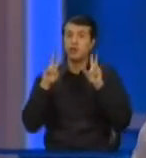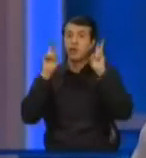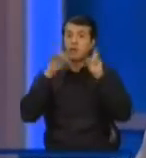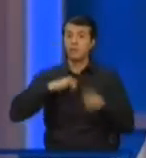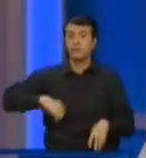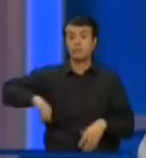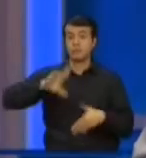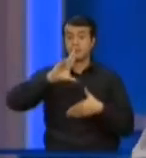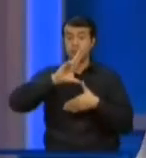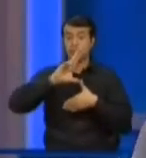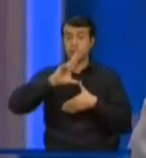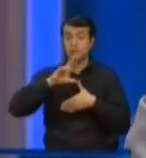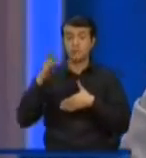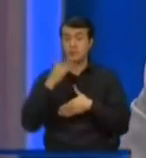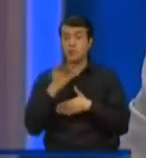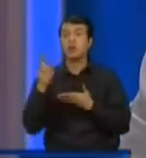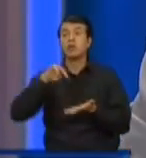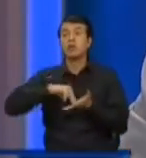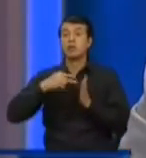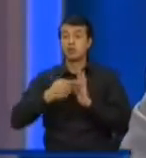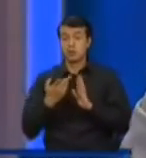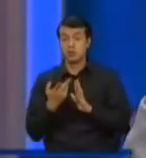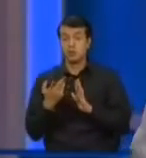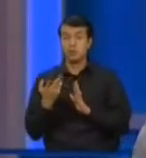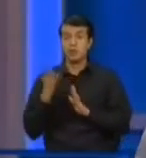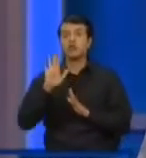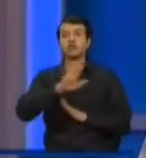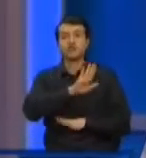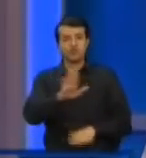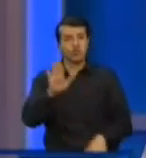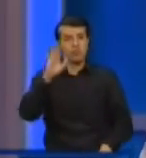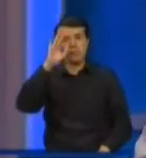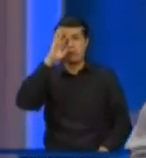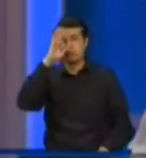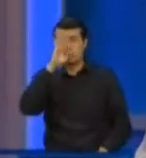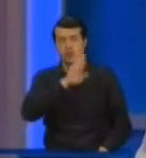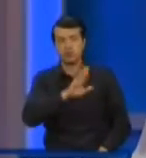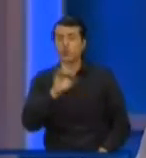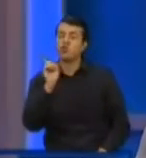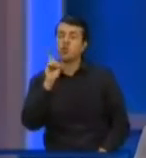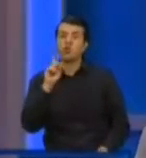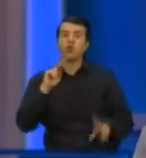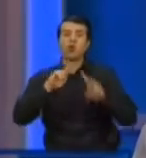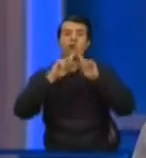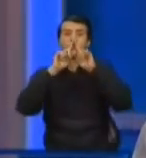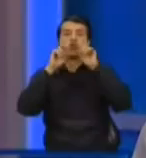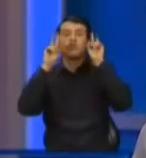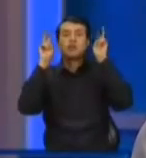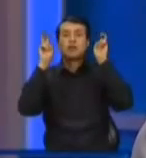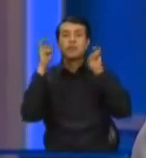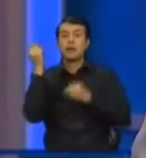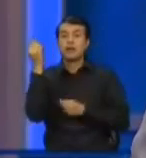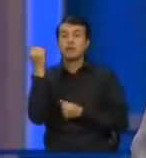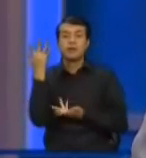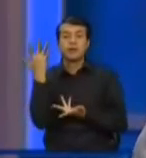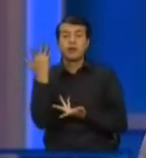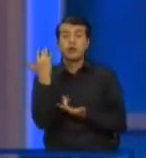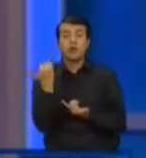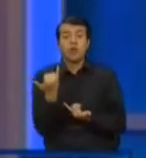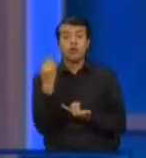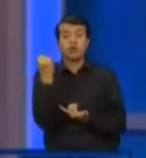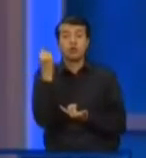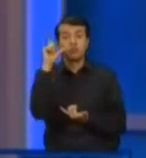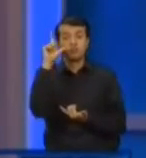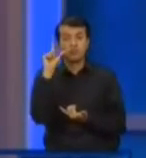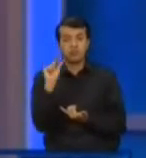democracias latinoamericanas, que no tienen que ver necesariamente con el signo ideológico de los gobiernos, sino con la ausencia de recursos y las expectativas crecientes de la